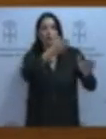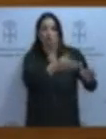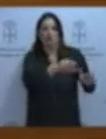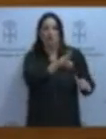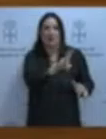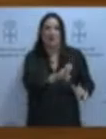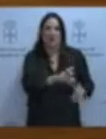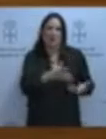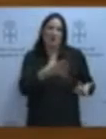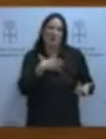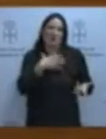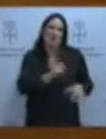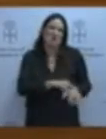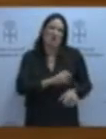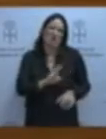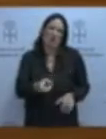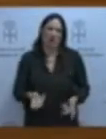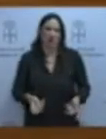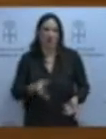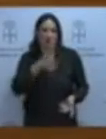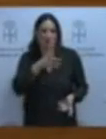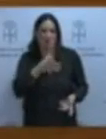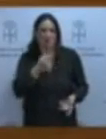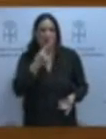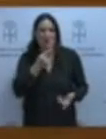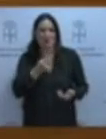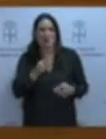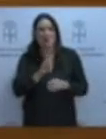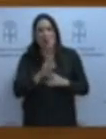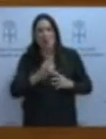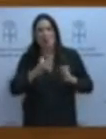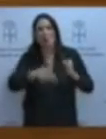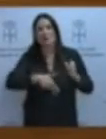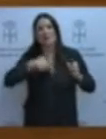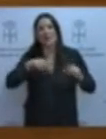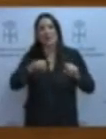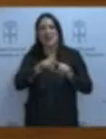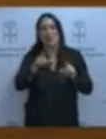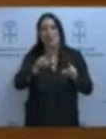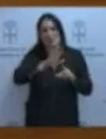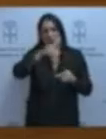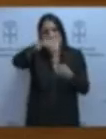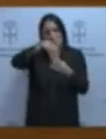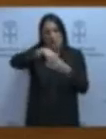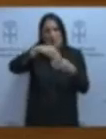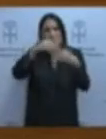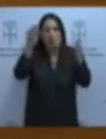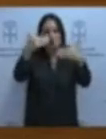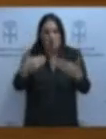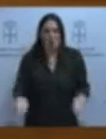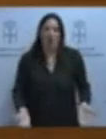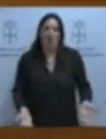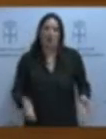que no hay ocasiones para hacerlo que insisten en que la Junta General se convierta en un cascarón vacío de contenido, pervertido